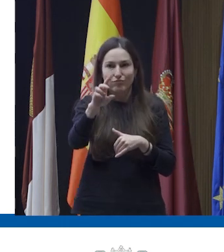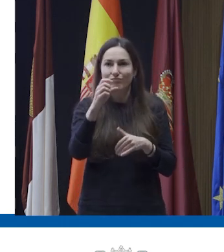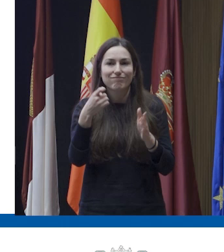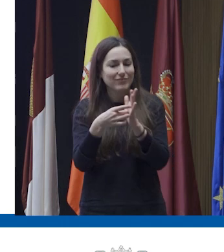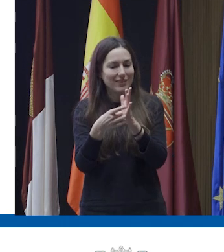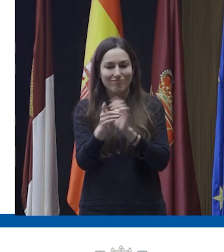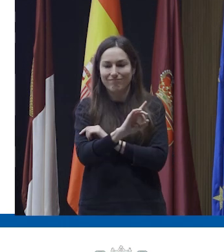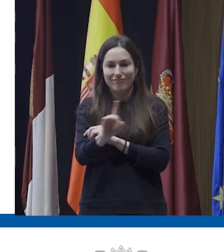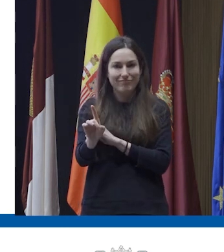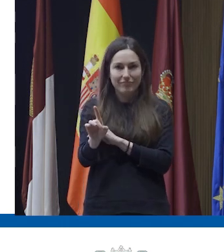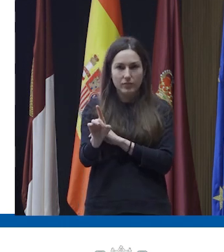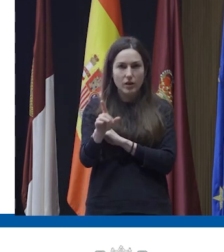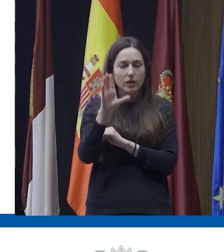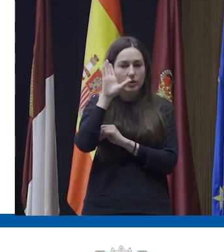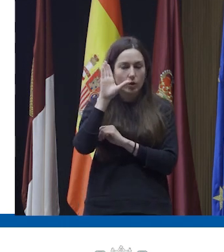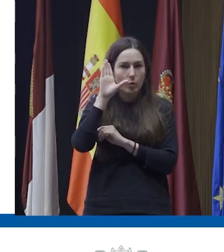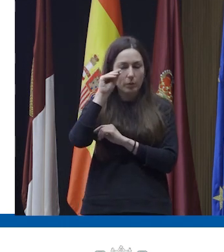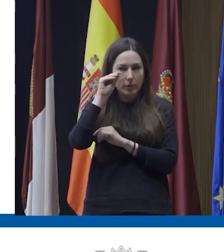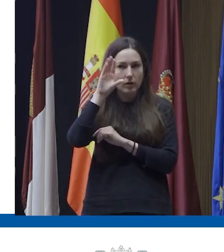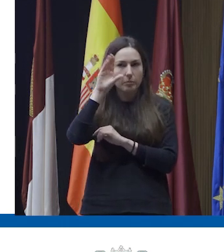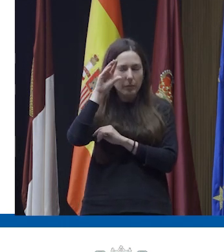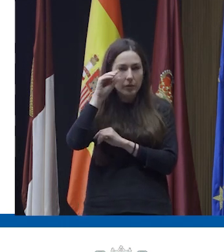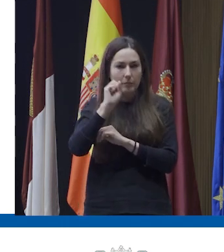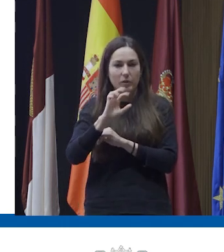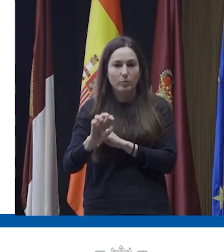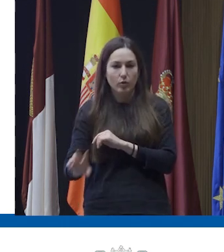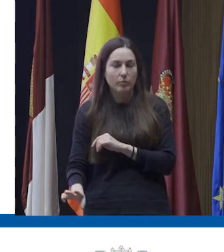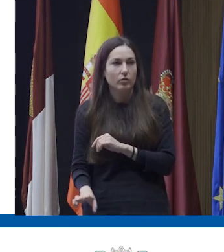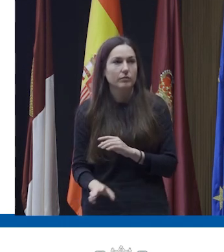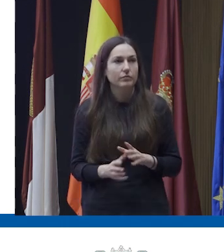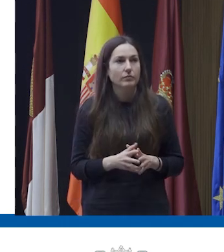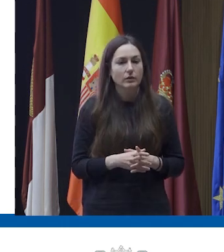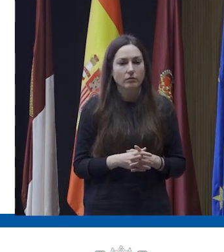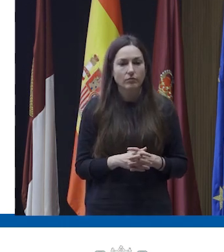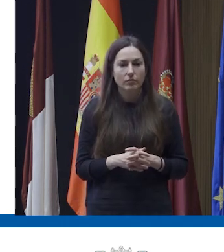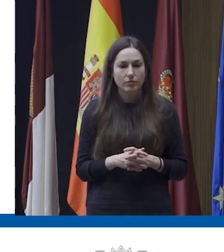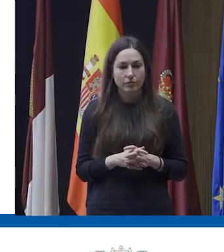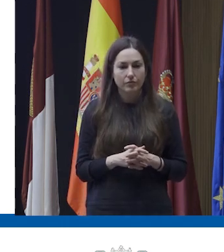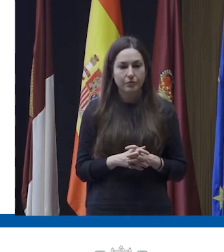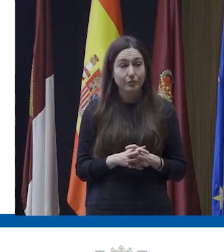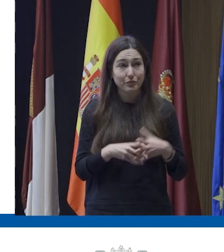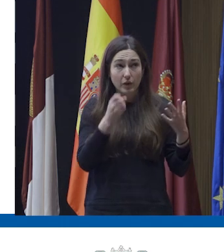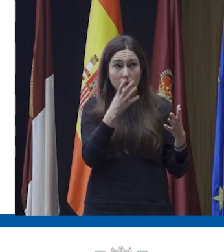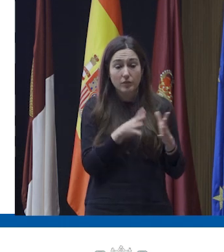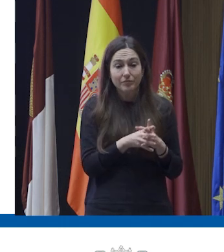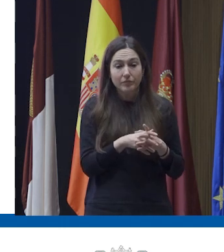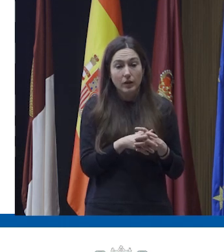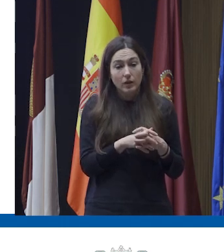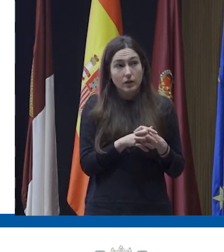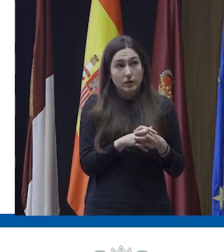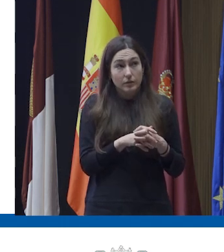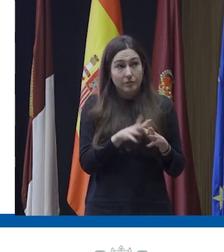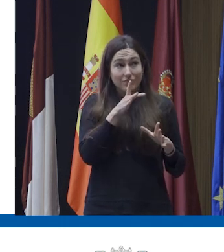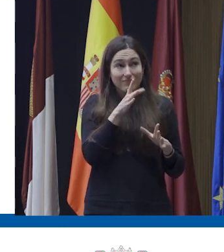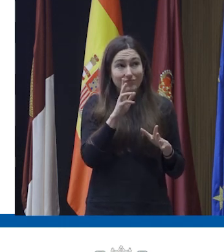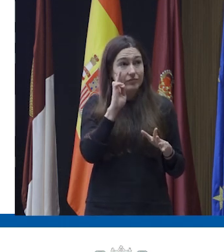que hay estudios que indicaban cómo caía antes de cada parpadeo la calidad de la imagen. Bueno, pues ahora